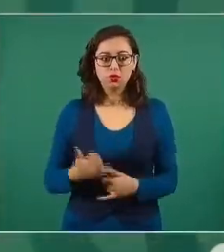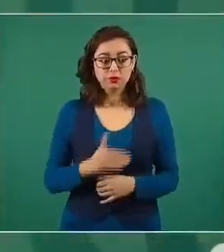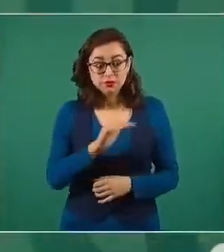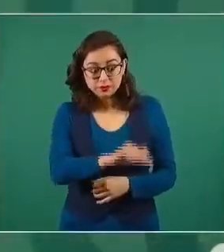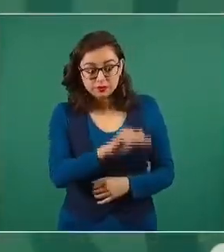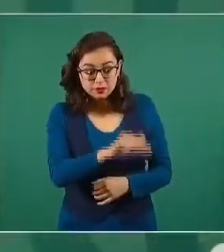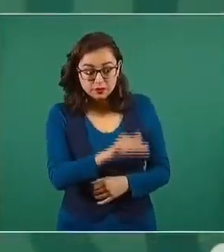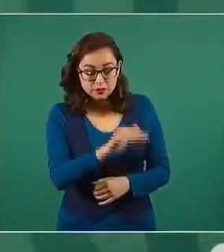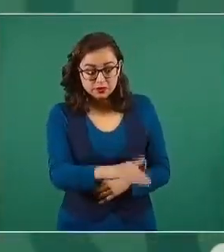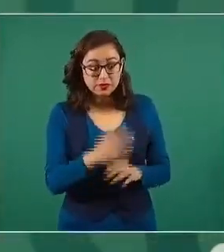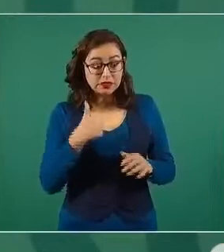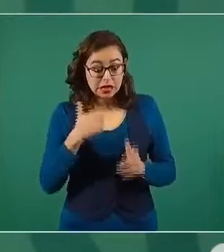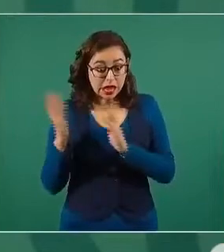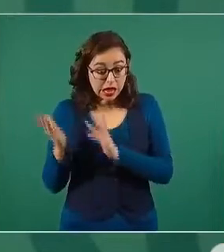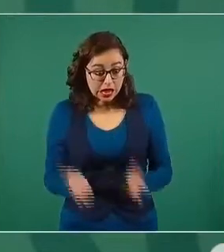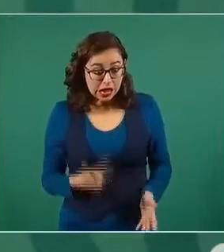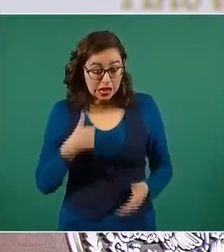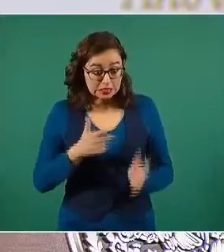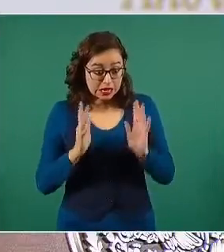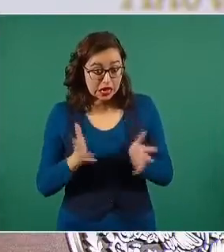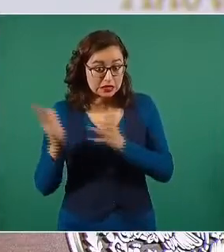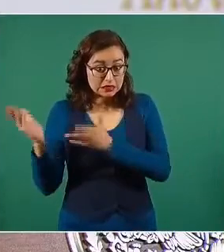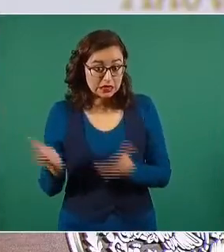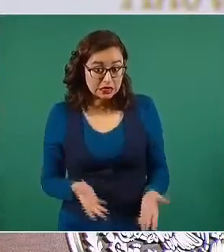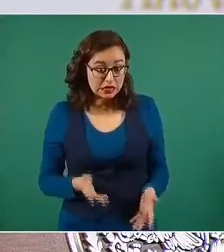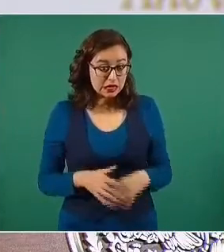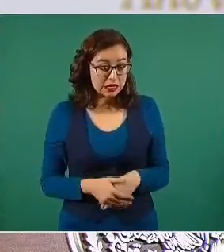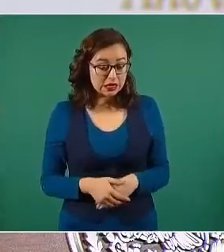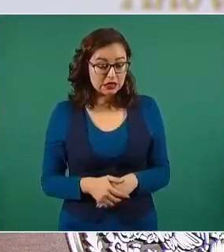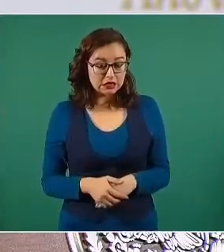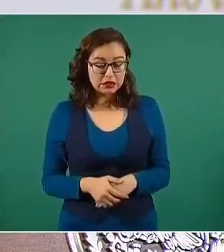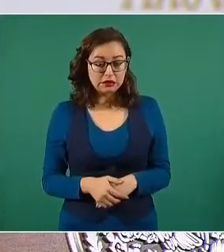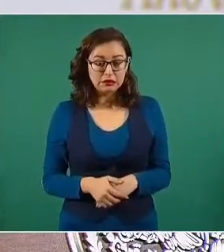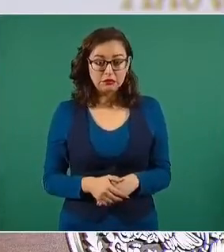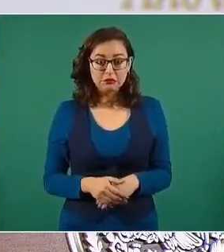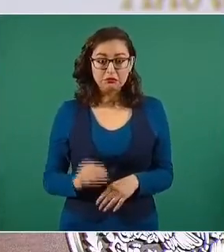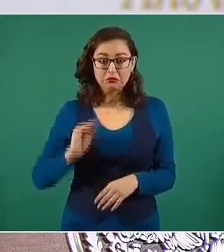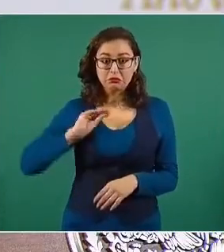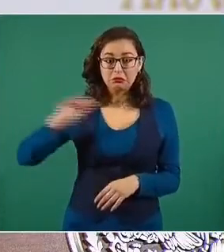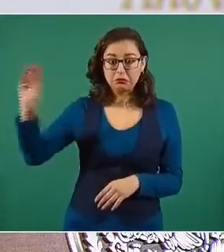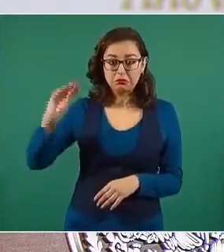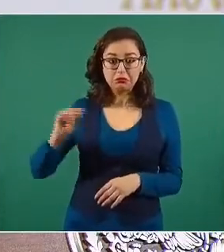Oye, ya estoy aquí. Ya vine.